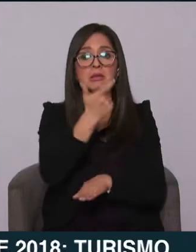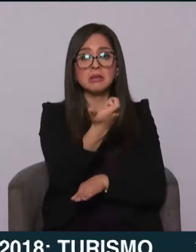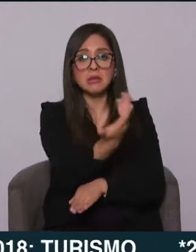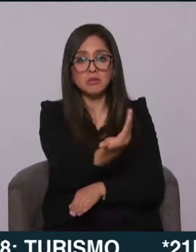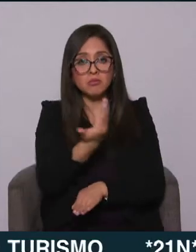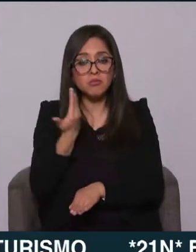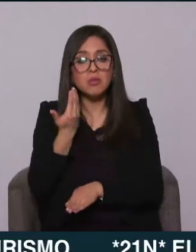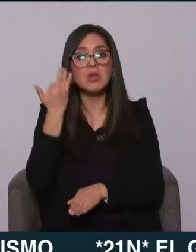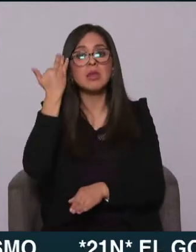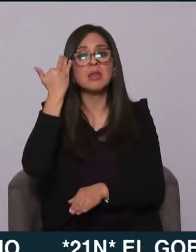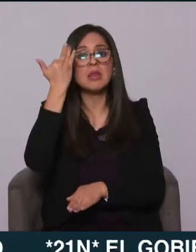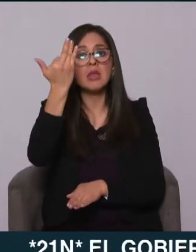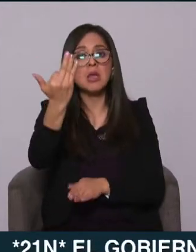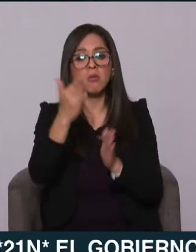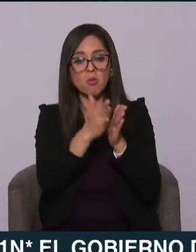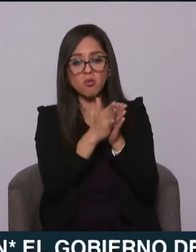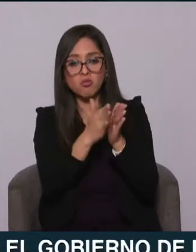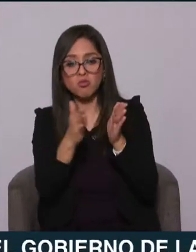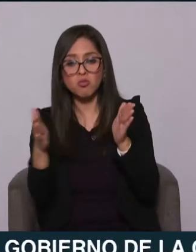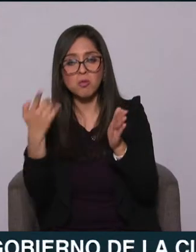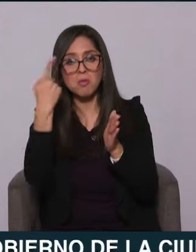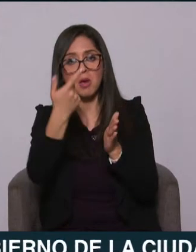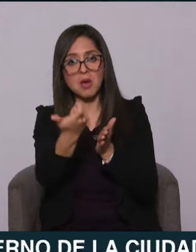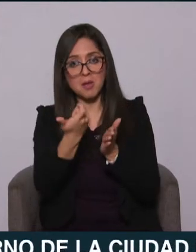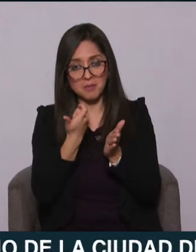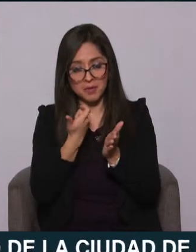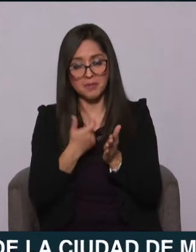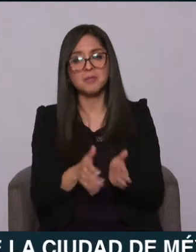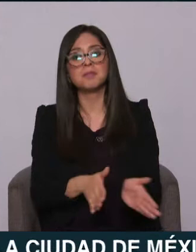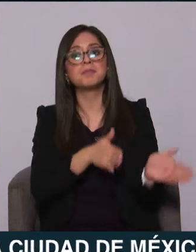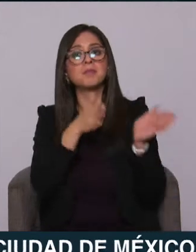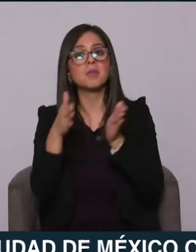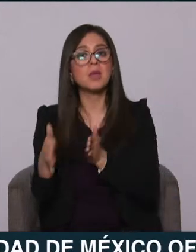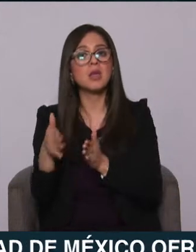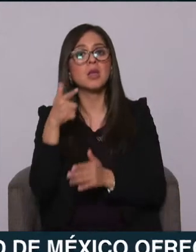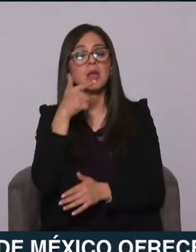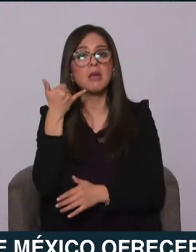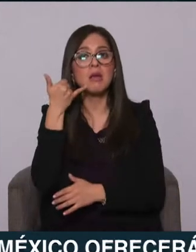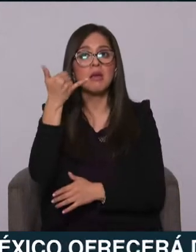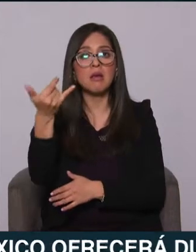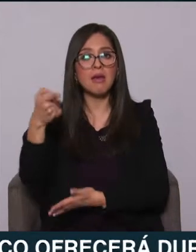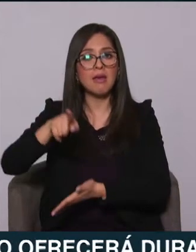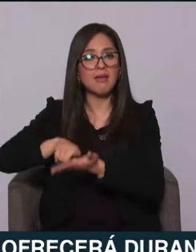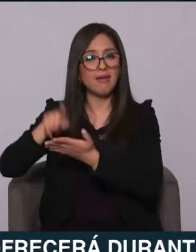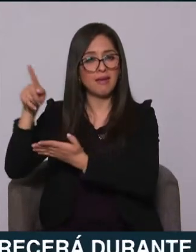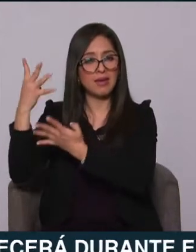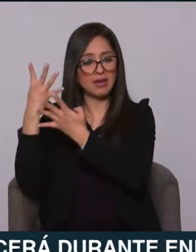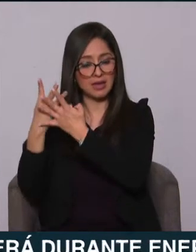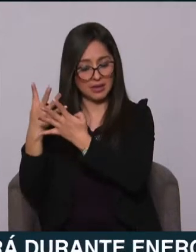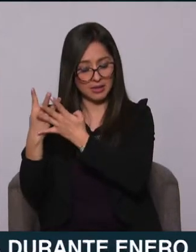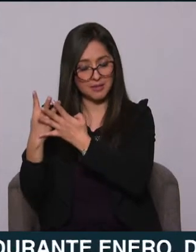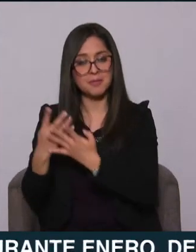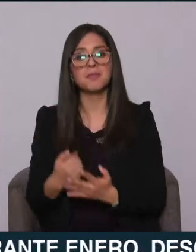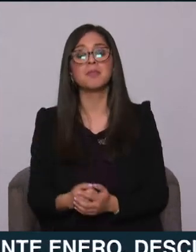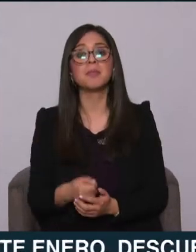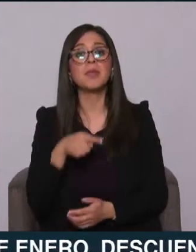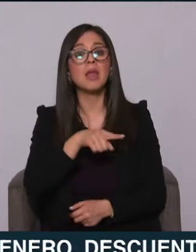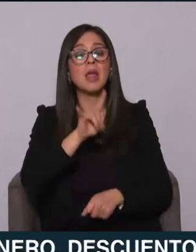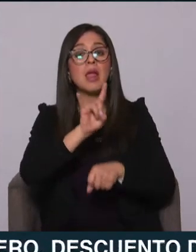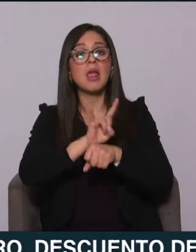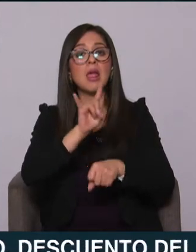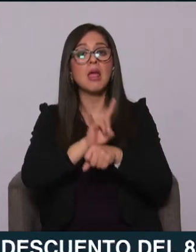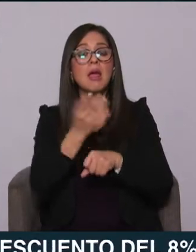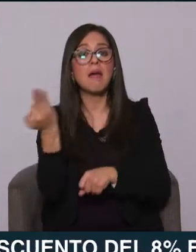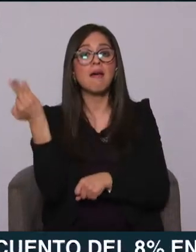impone un lapso de pago corto. Extorsiones carcelarias. En este caso, los delincuentes crean un simulacro